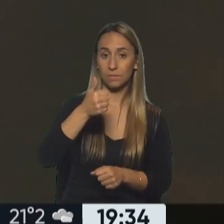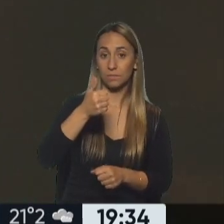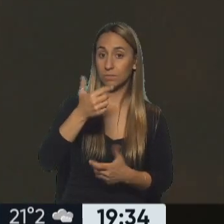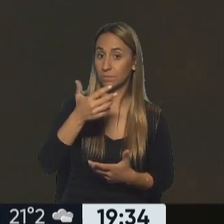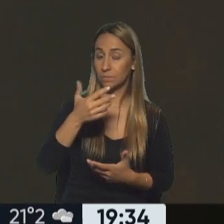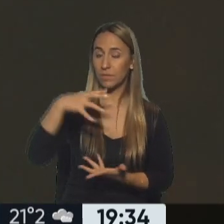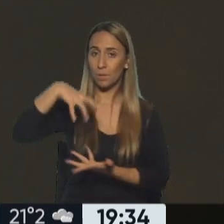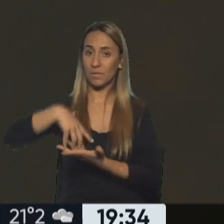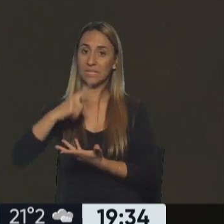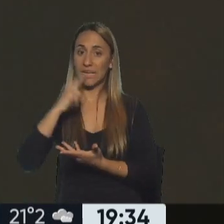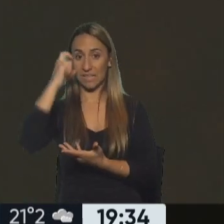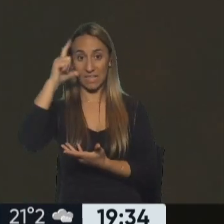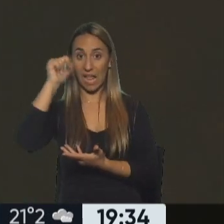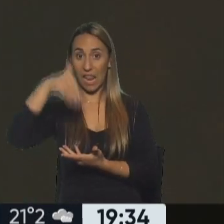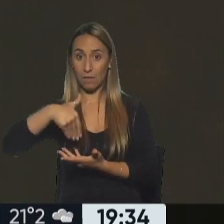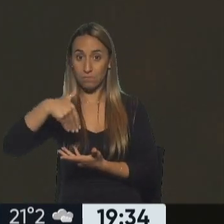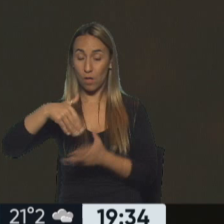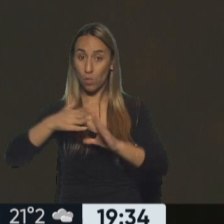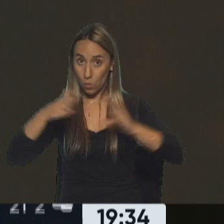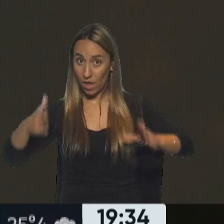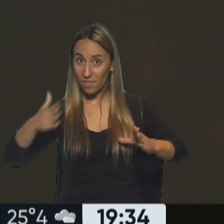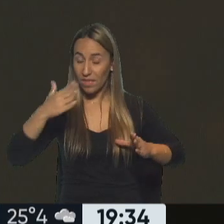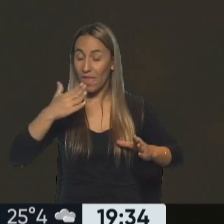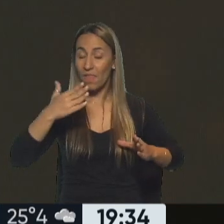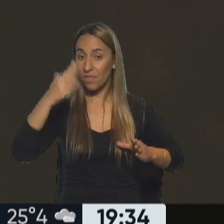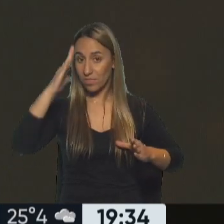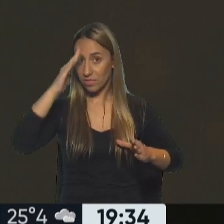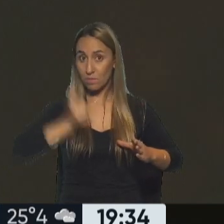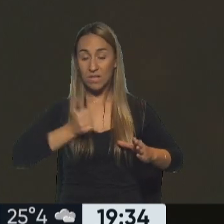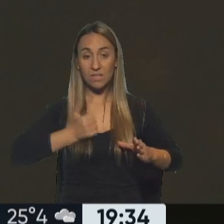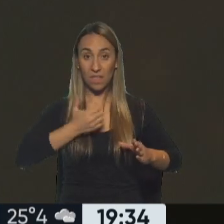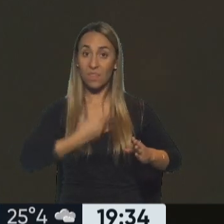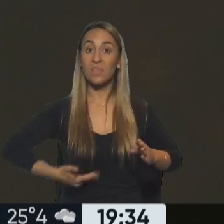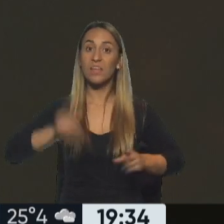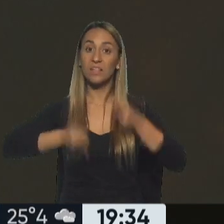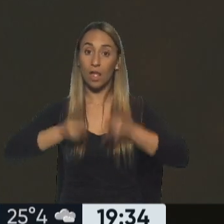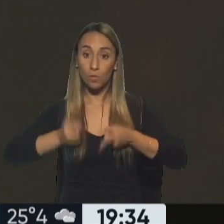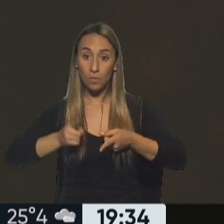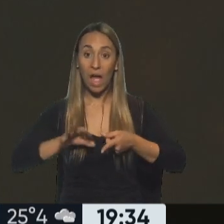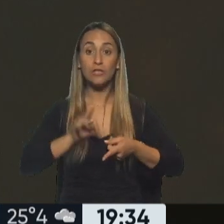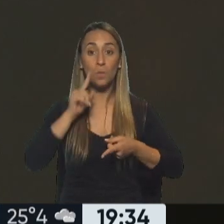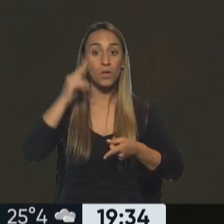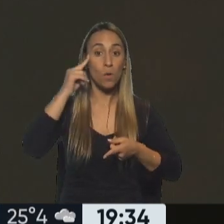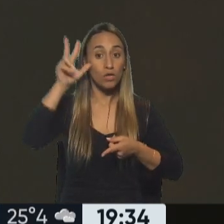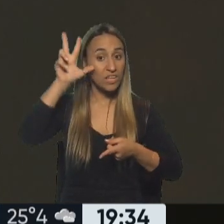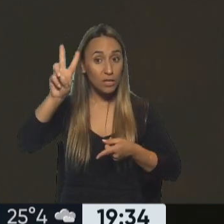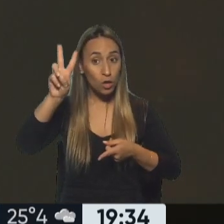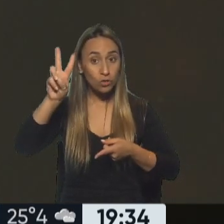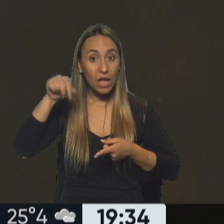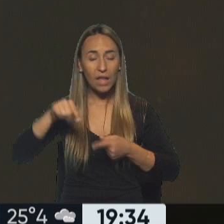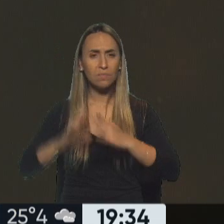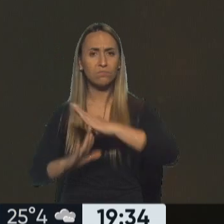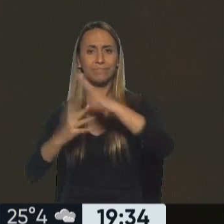tilam en la dictadura en ese periodo del 82 comilla la